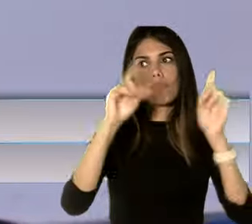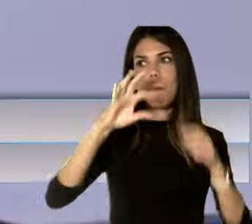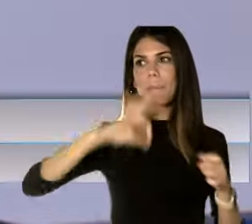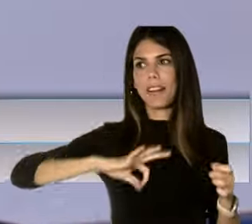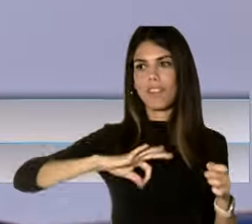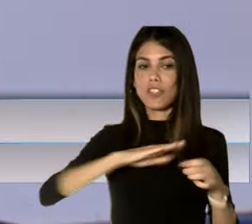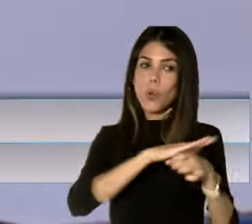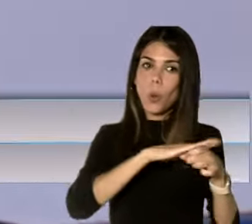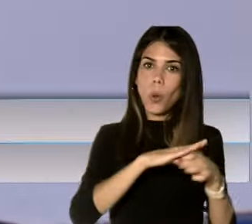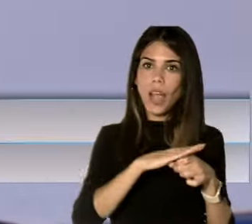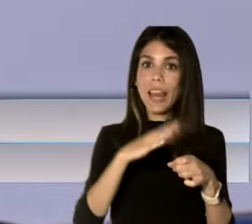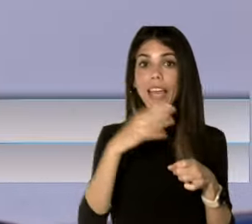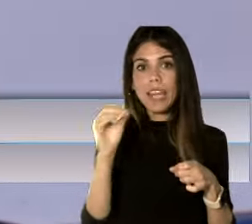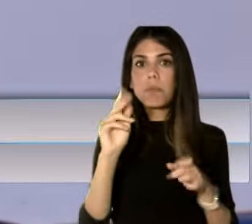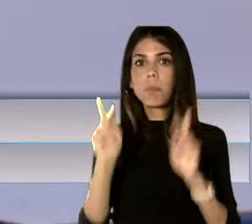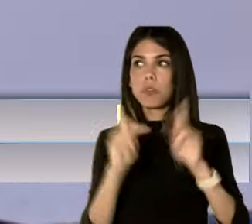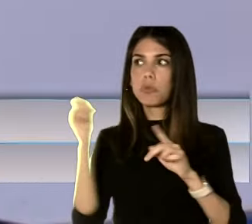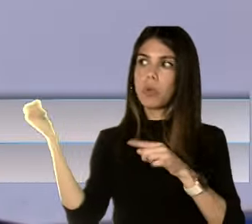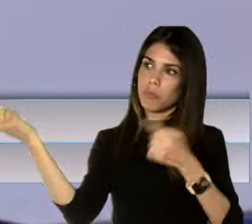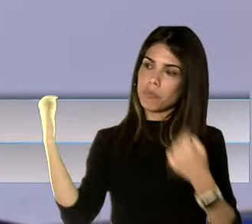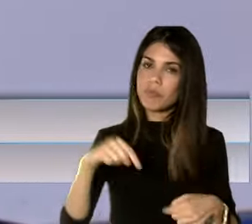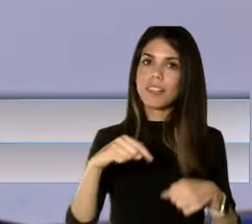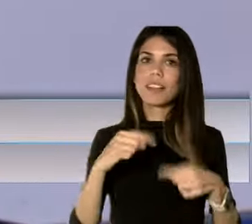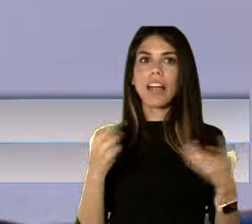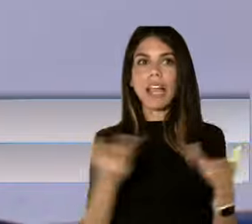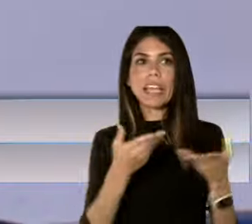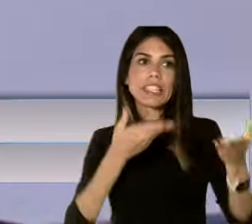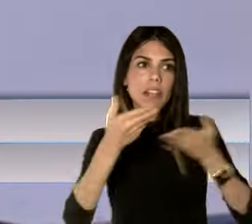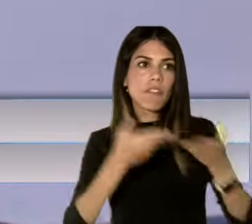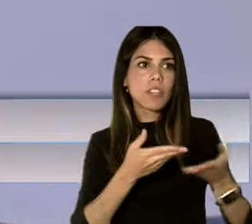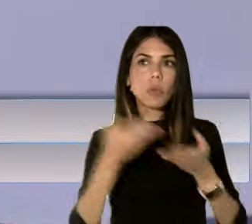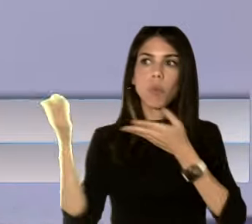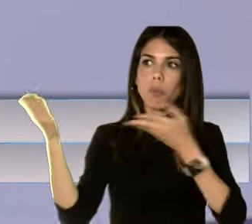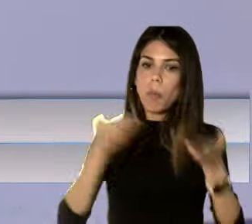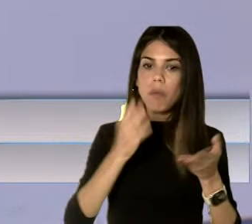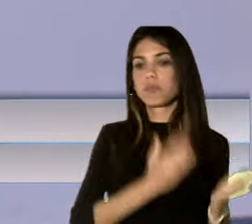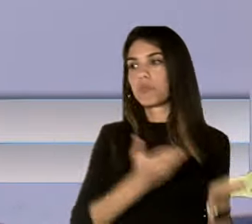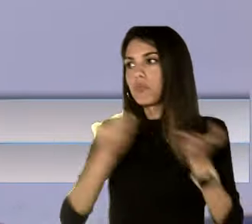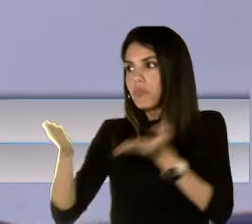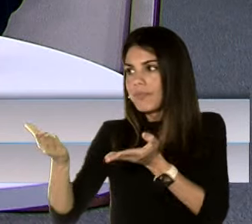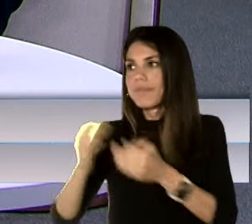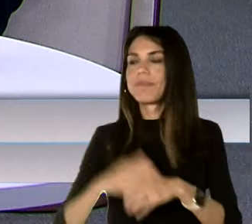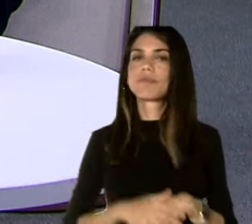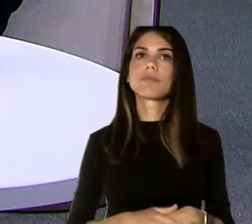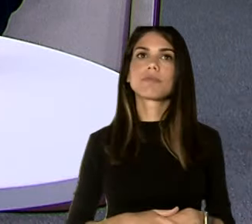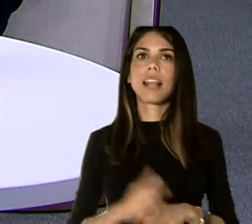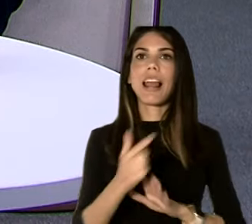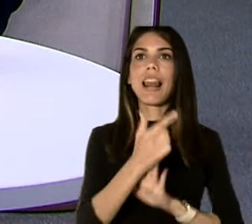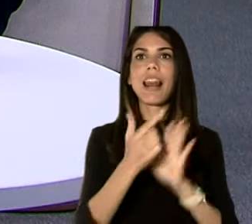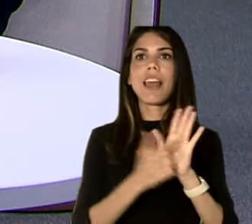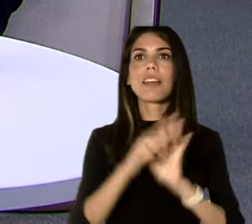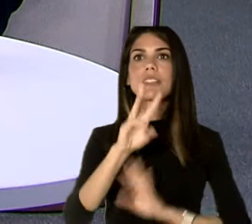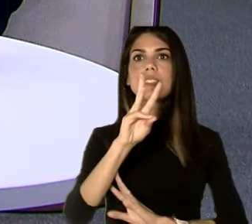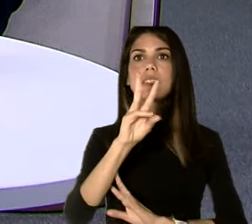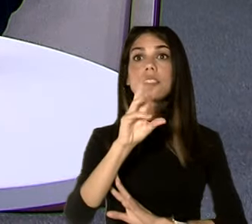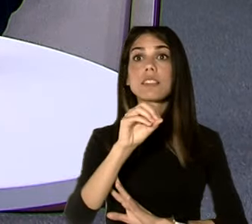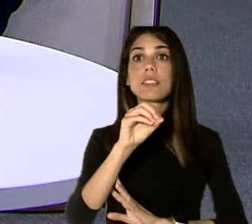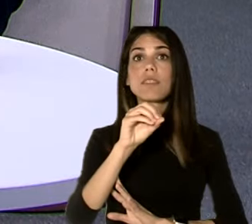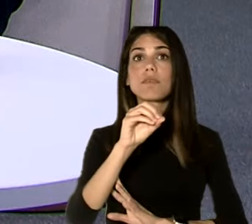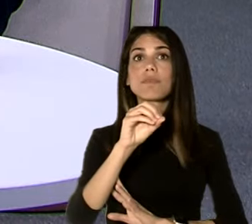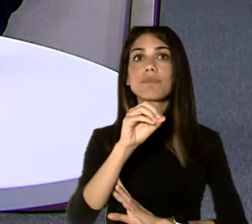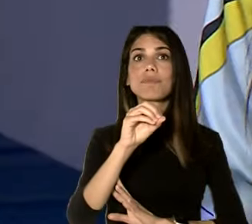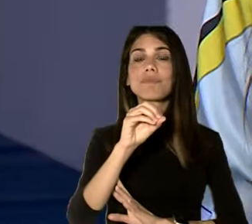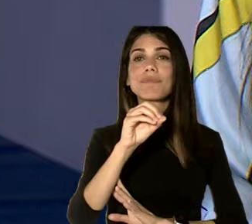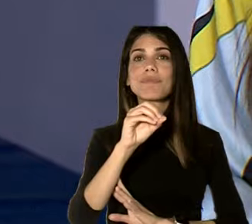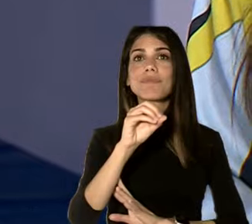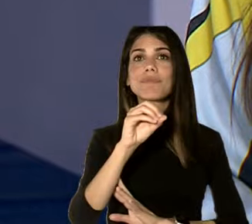de los locales y los que vienen a a rendir servicio o exportan servicios eh ley 60 otra vez la sombrilla de lo